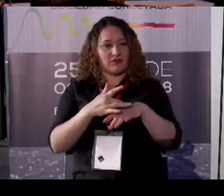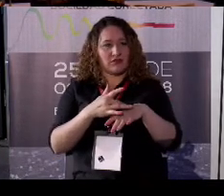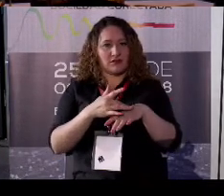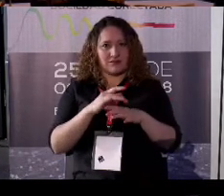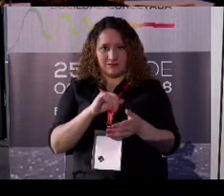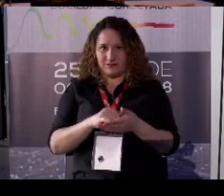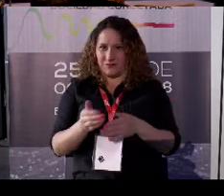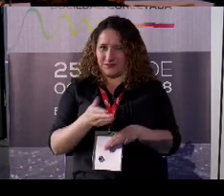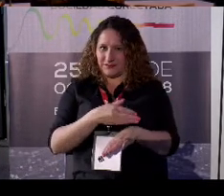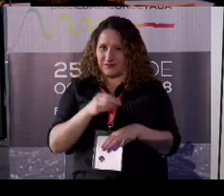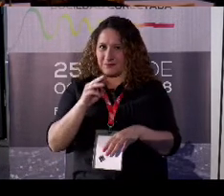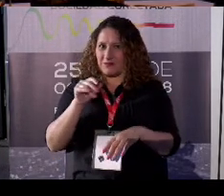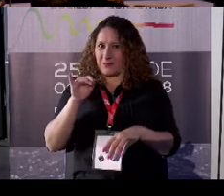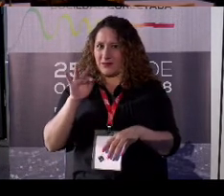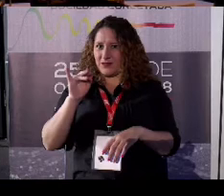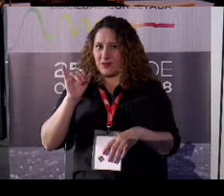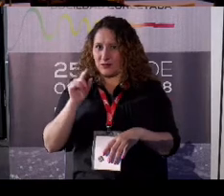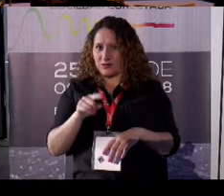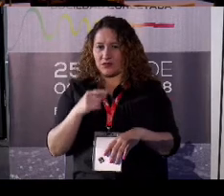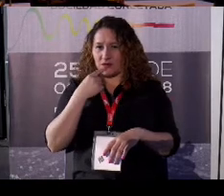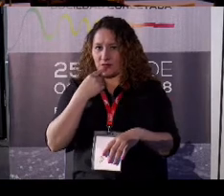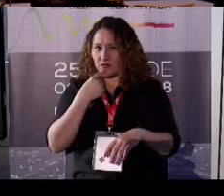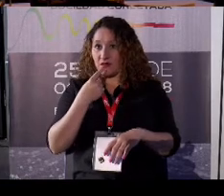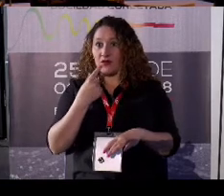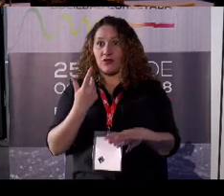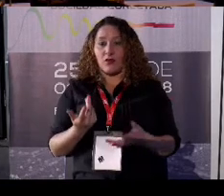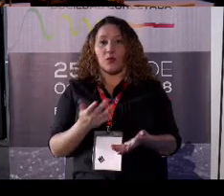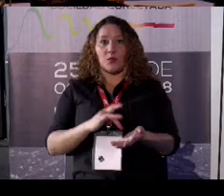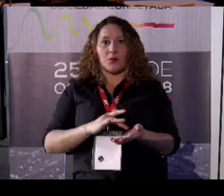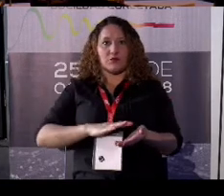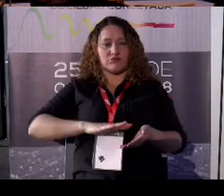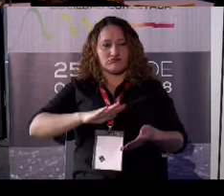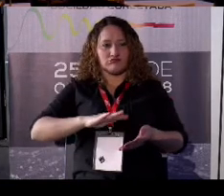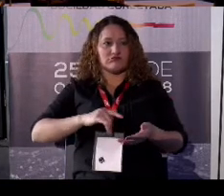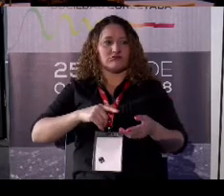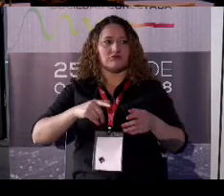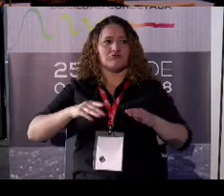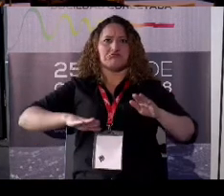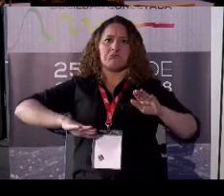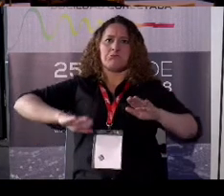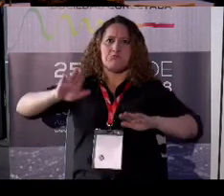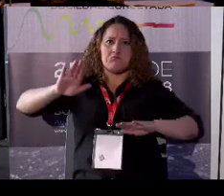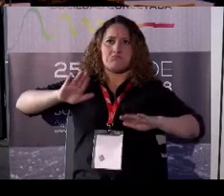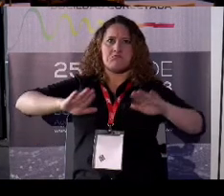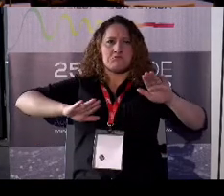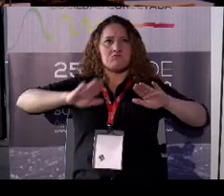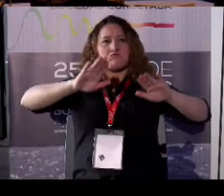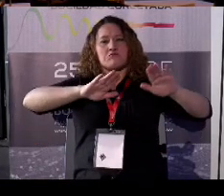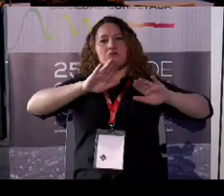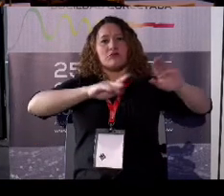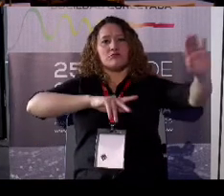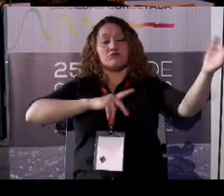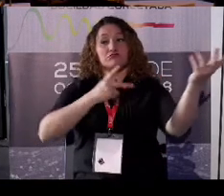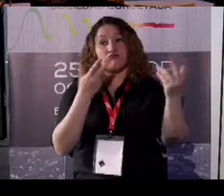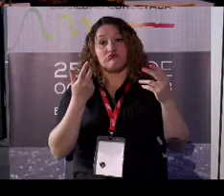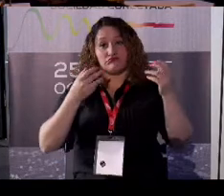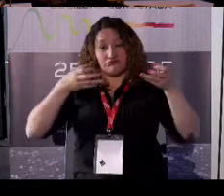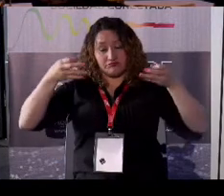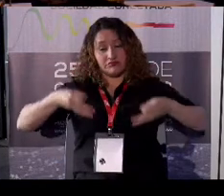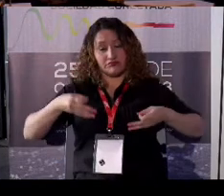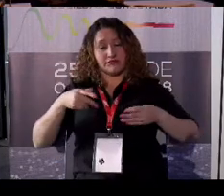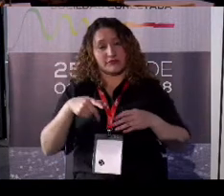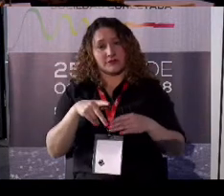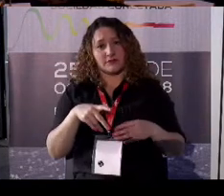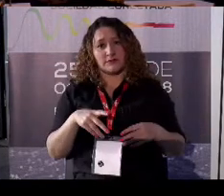antes, incentiva a los participantes a revelar valoraciones que son efectivamente honestas, que son